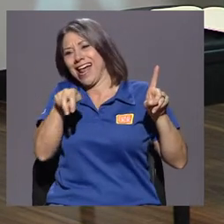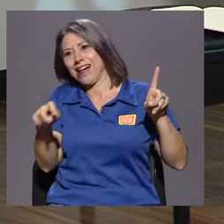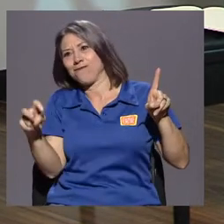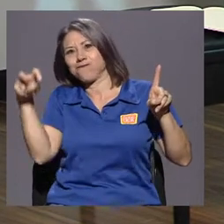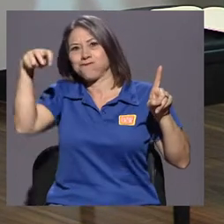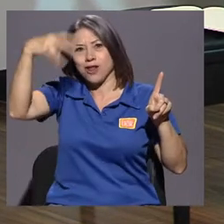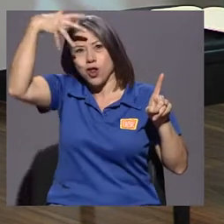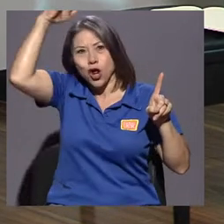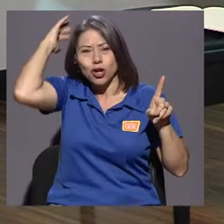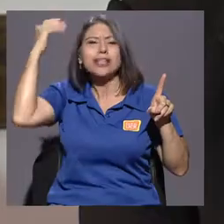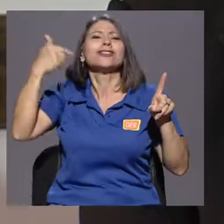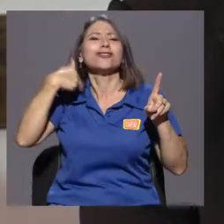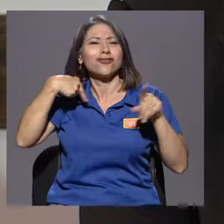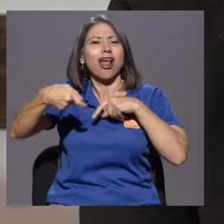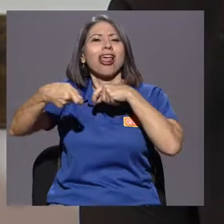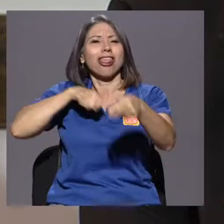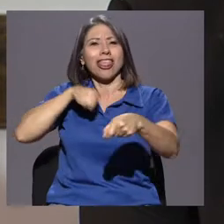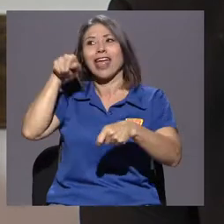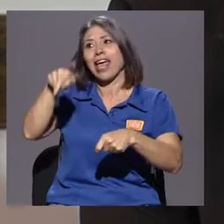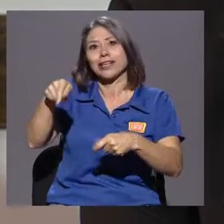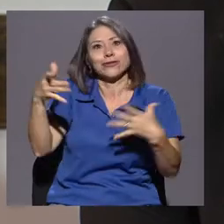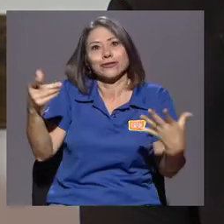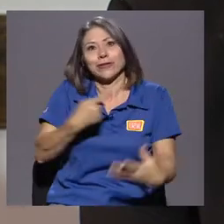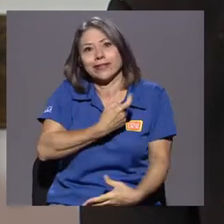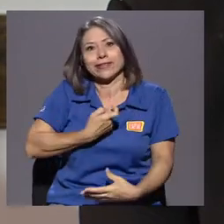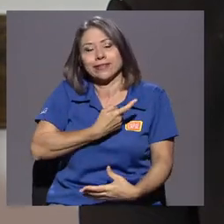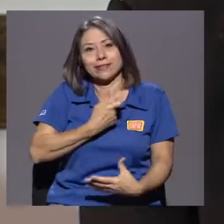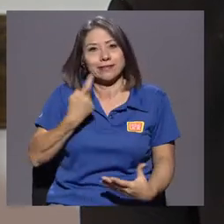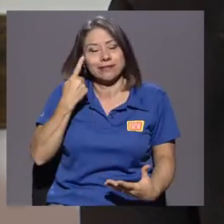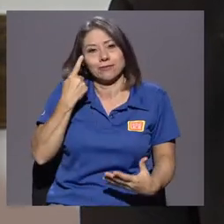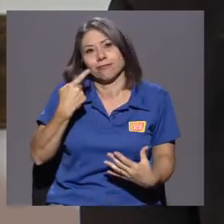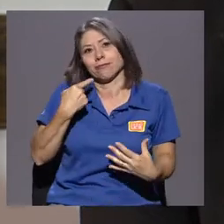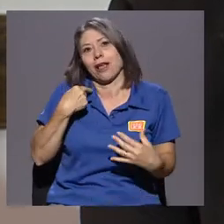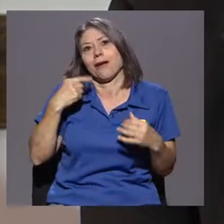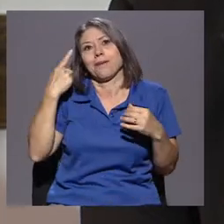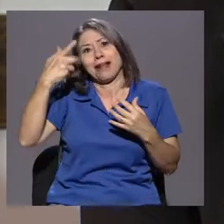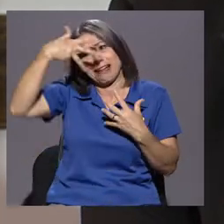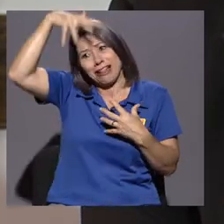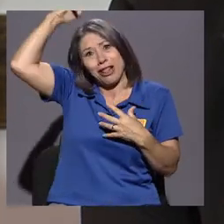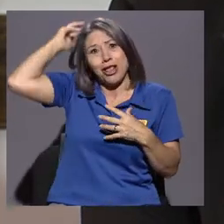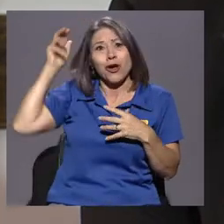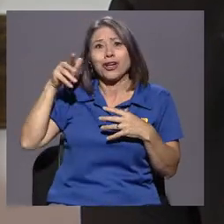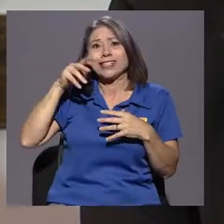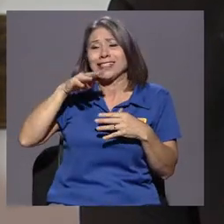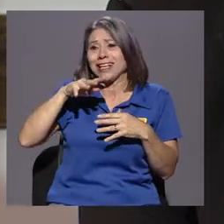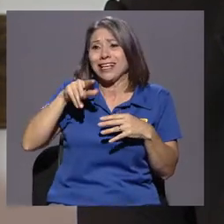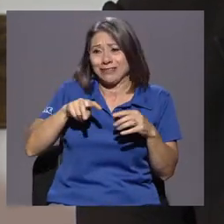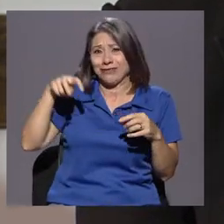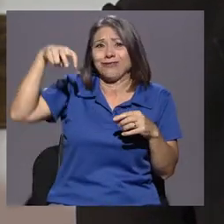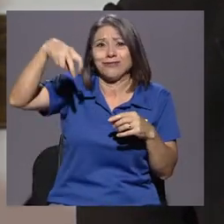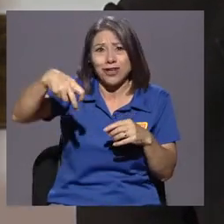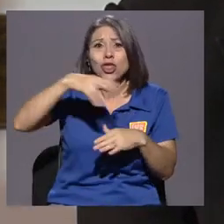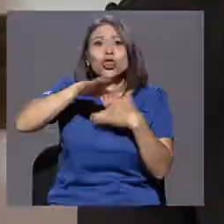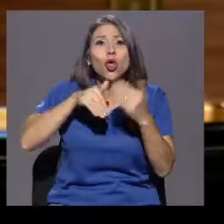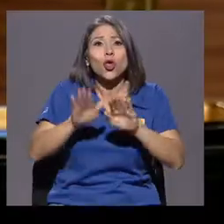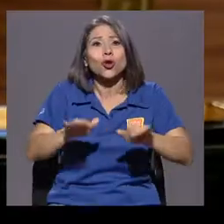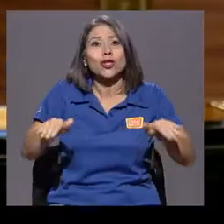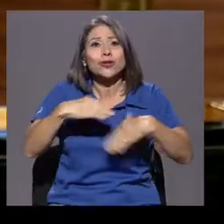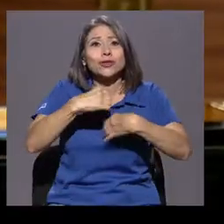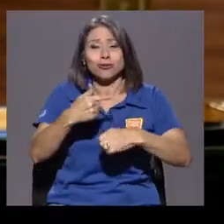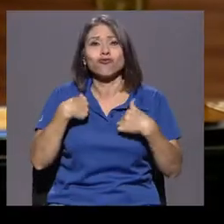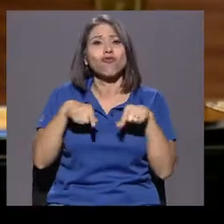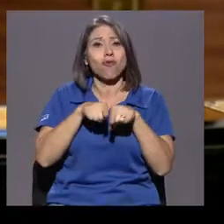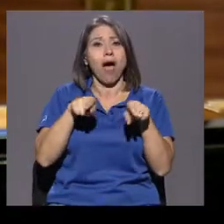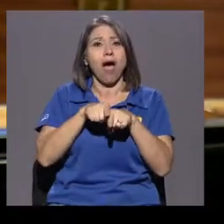que transgredí esos leones eran una tentación para ser cabalgados todos los niños en el colegio lo hicieron y yo lo hice entonces no